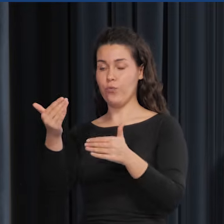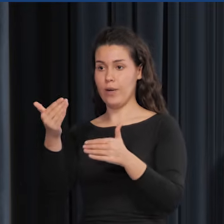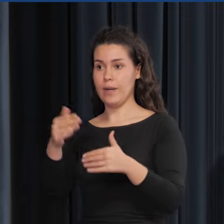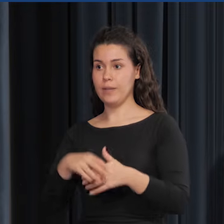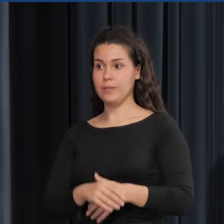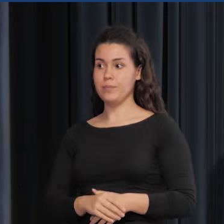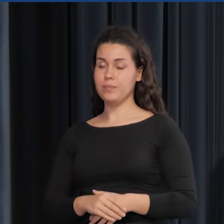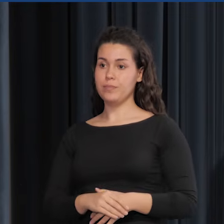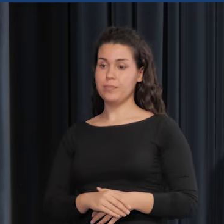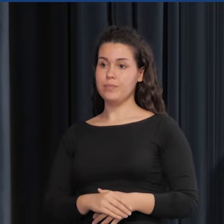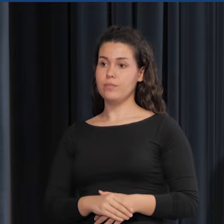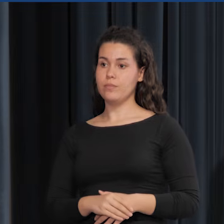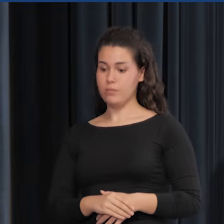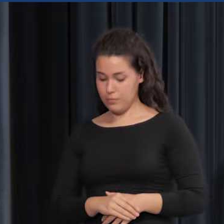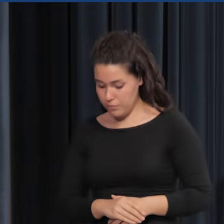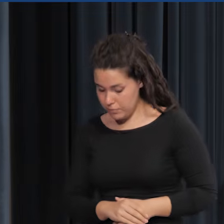aire y